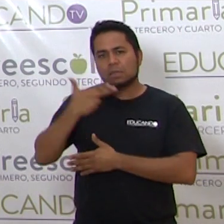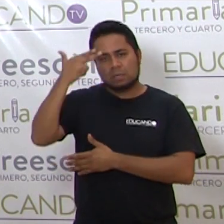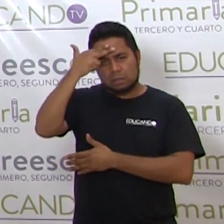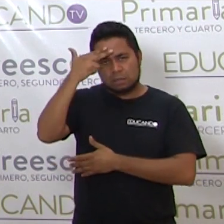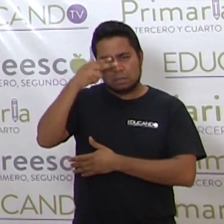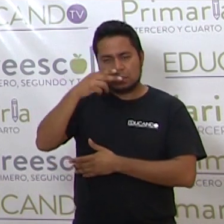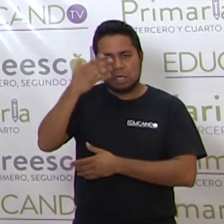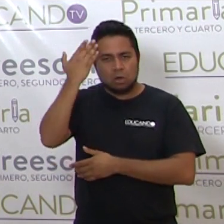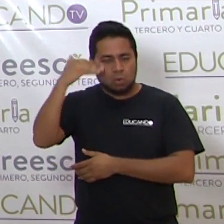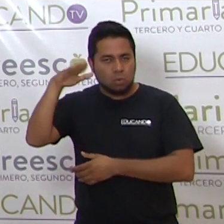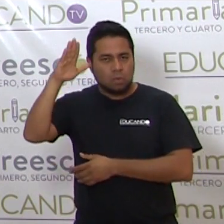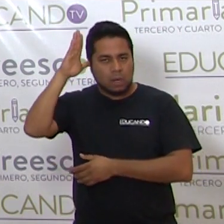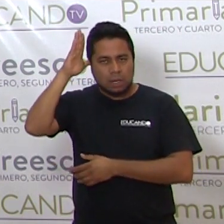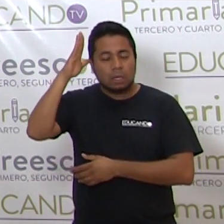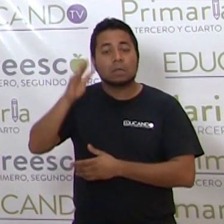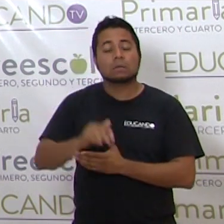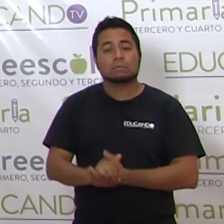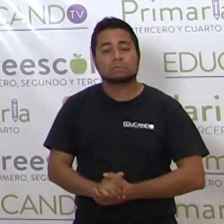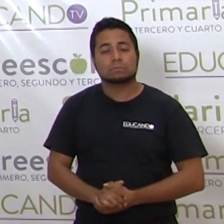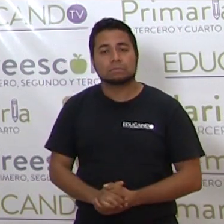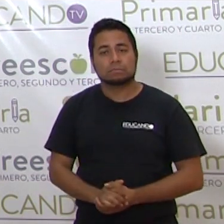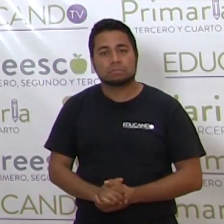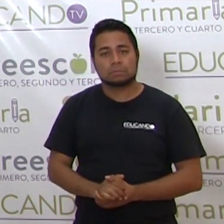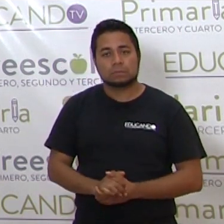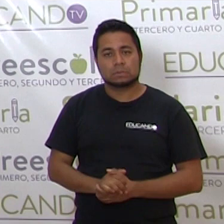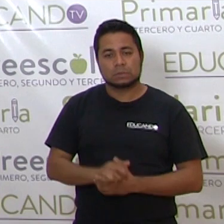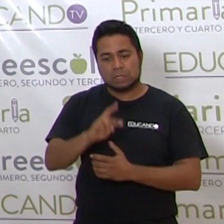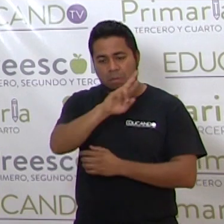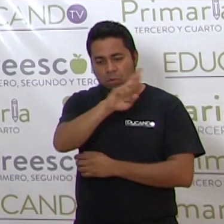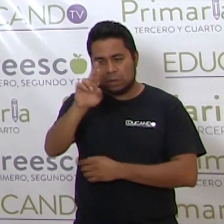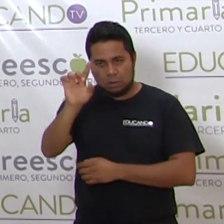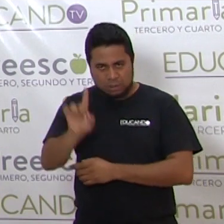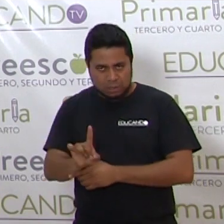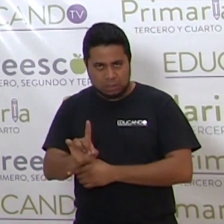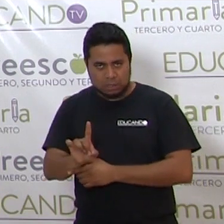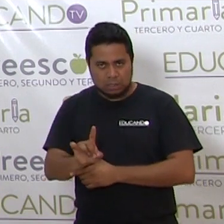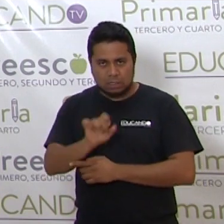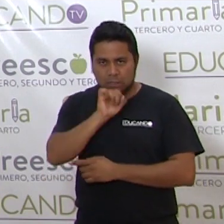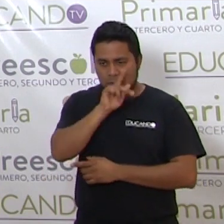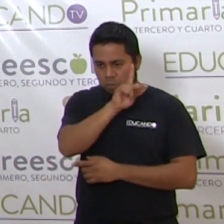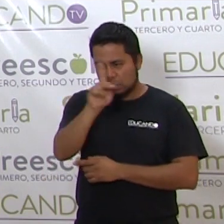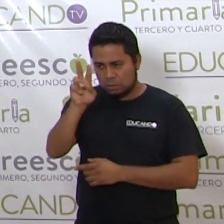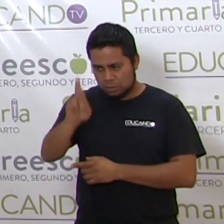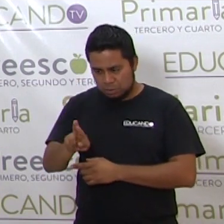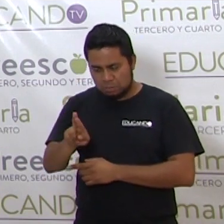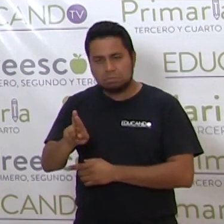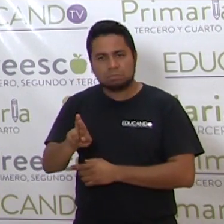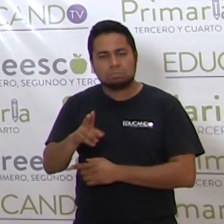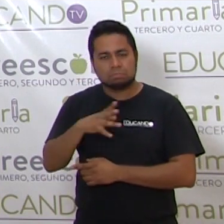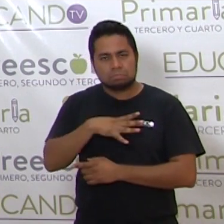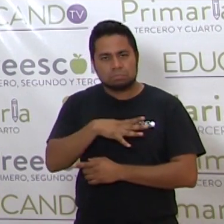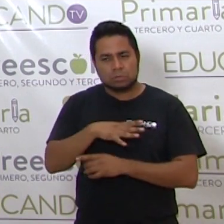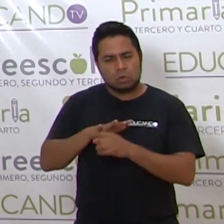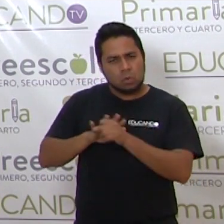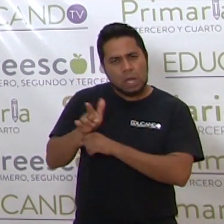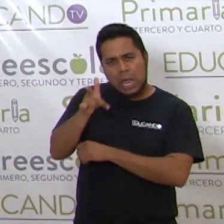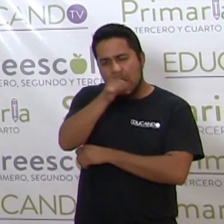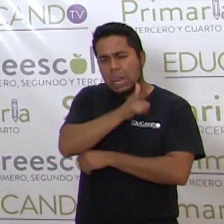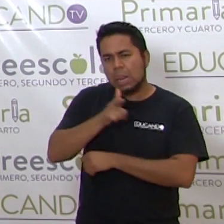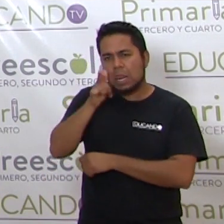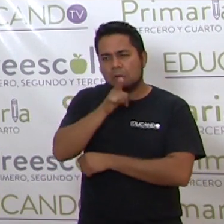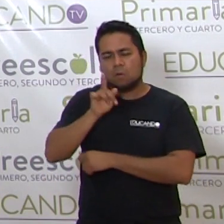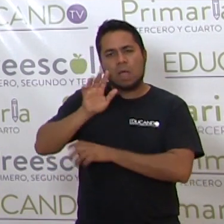cuba república dominicana y puerto rico que lengua originaria